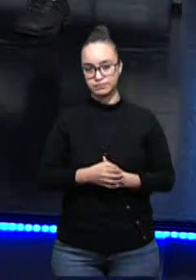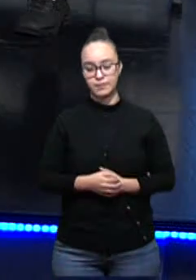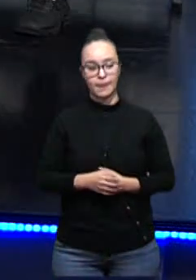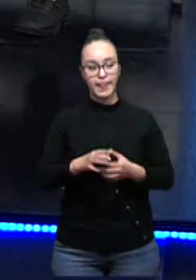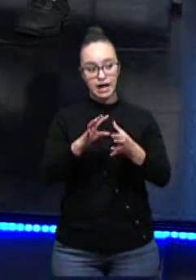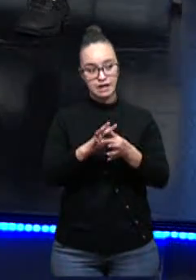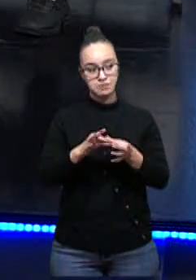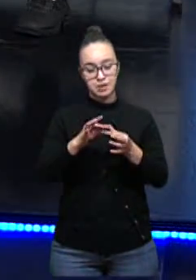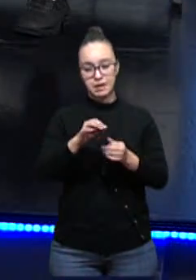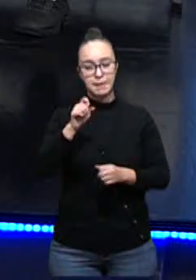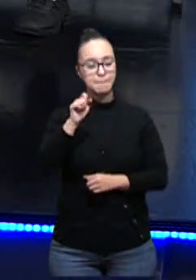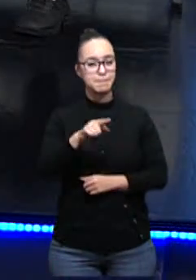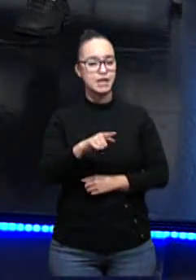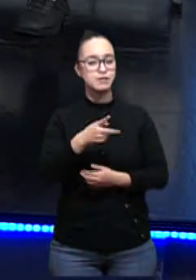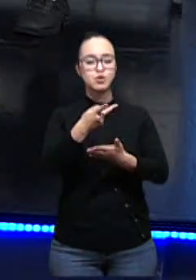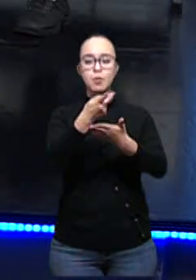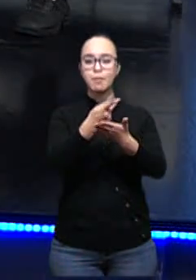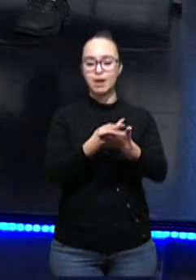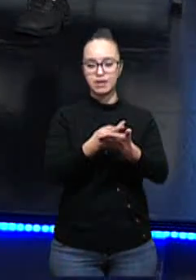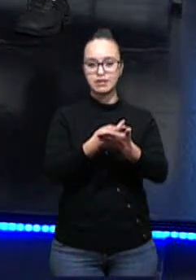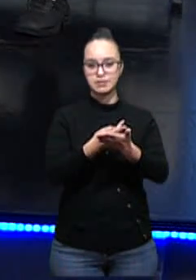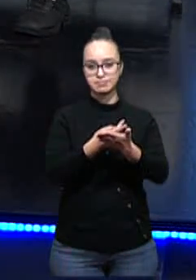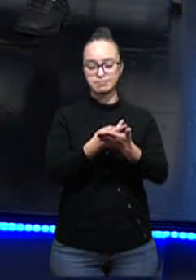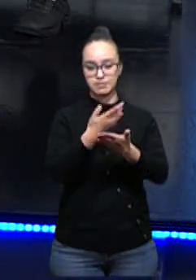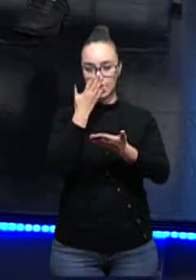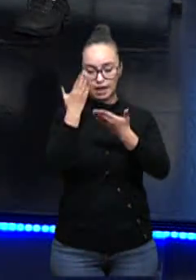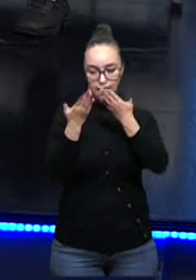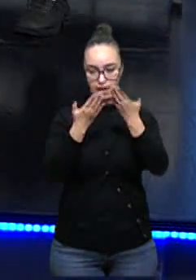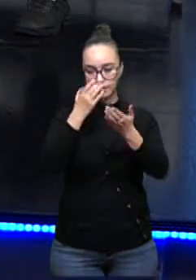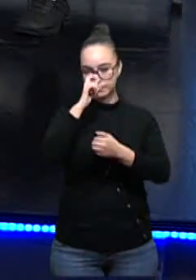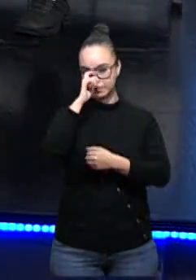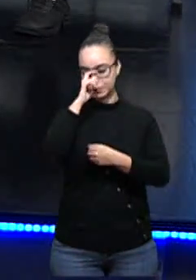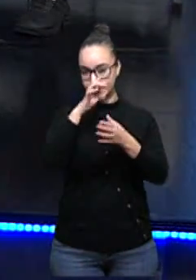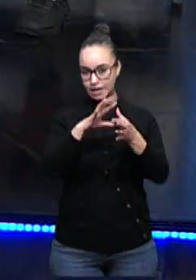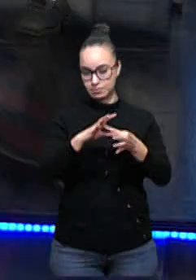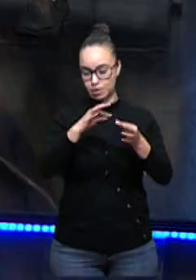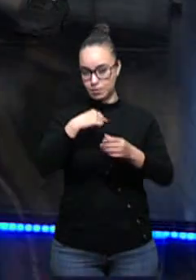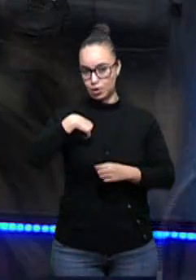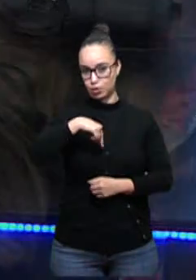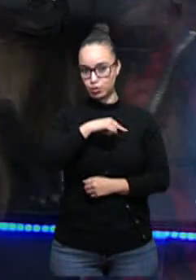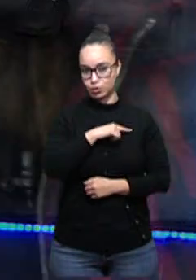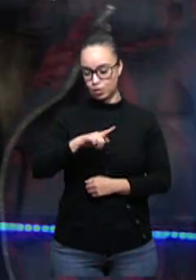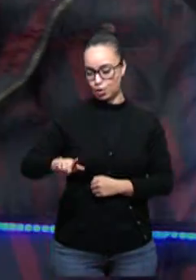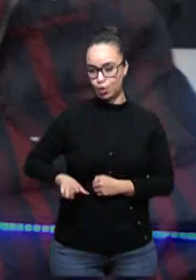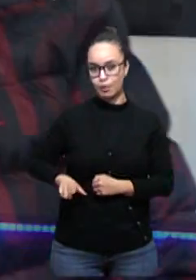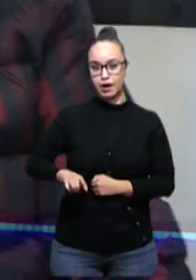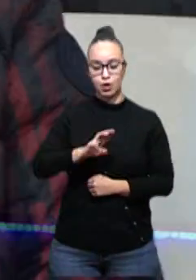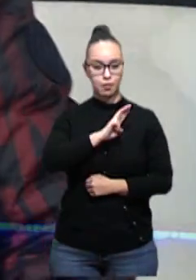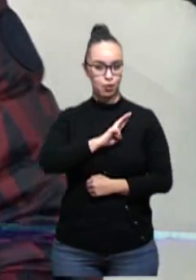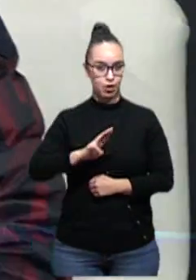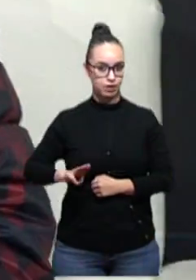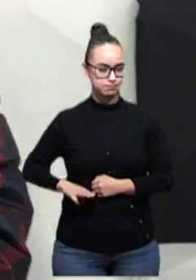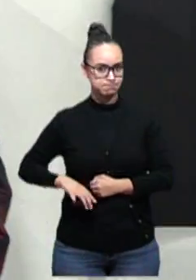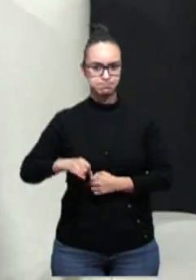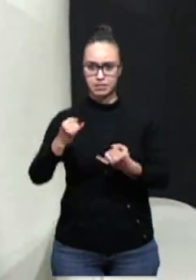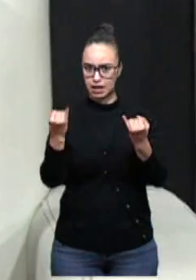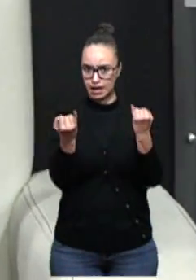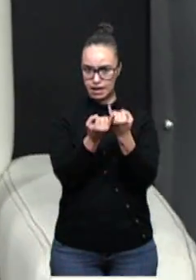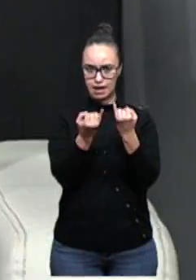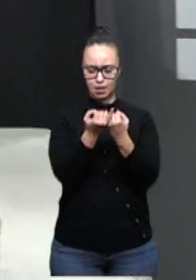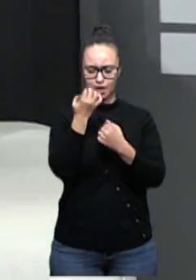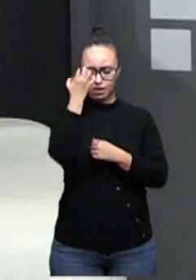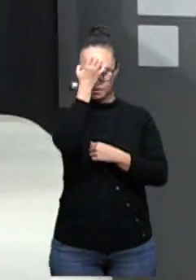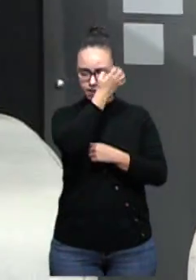el tema de los planes de estudio. Bien. Quiero decirte que nosotros en el gobierno municipal también estamos revisando de la